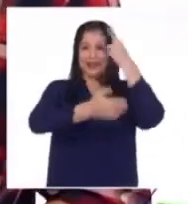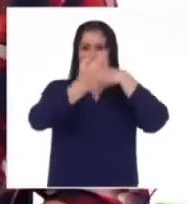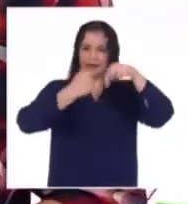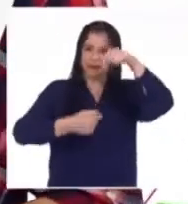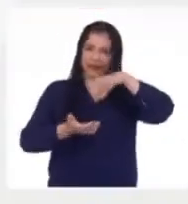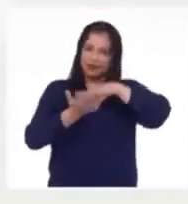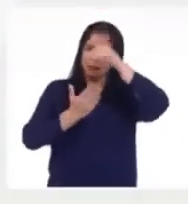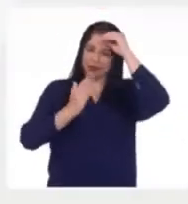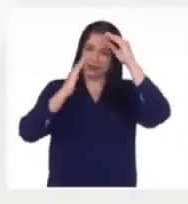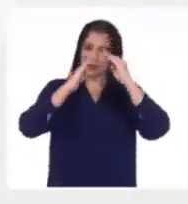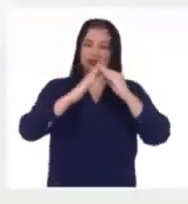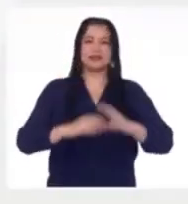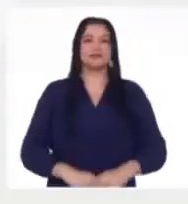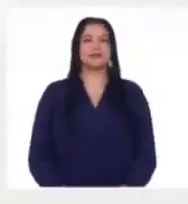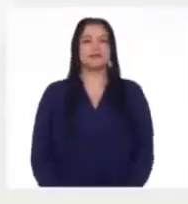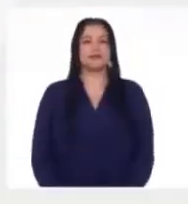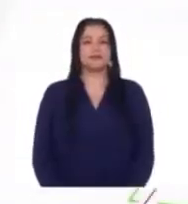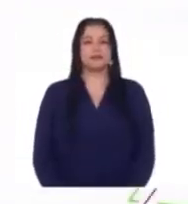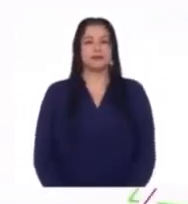Aprendo en Casa.